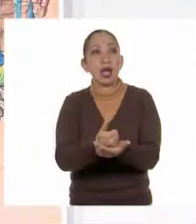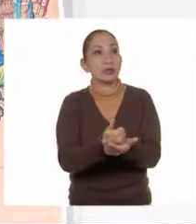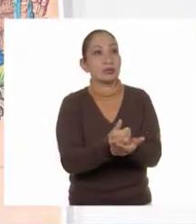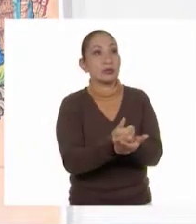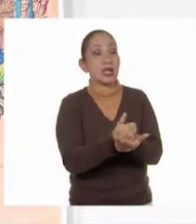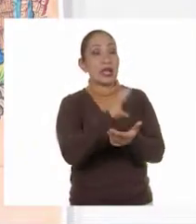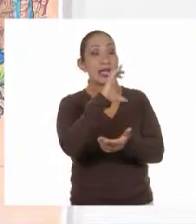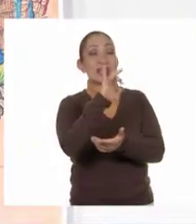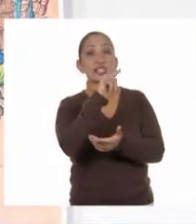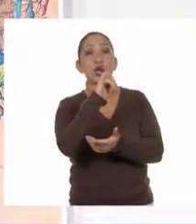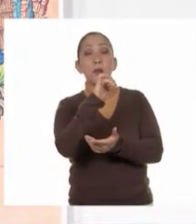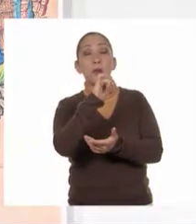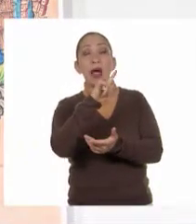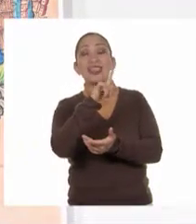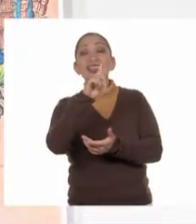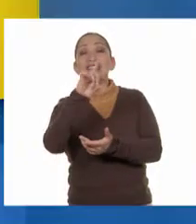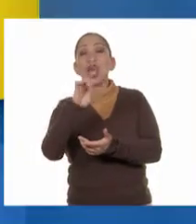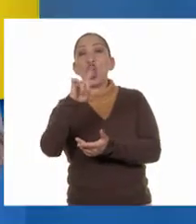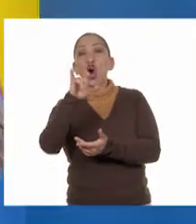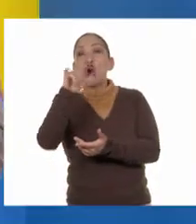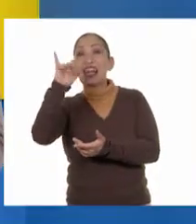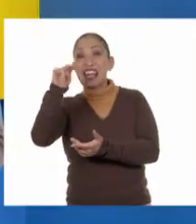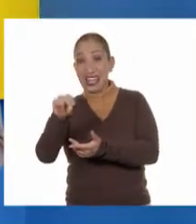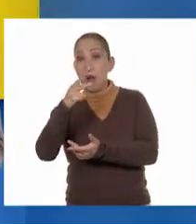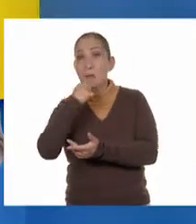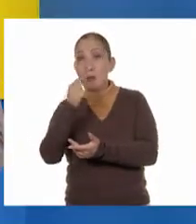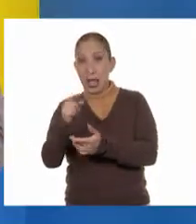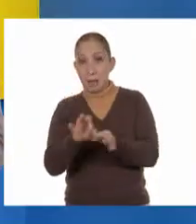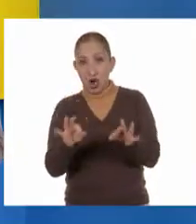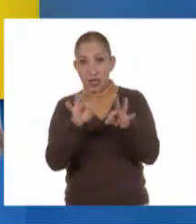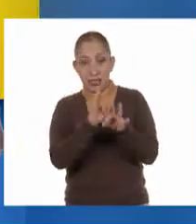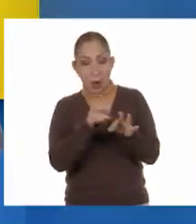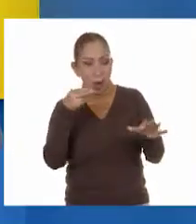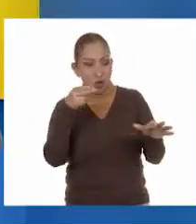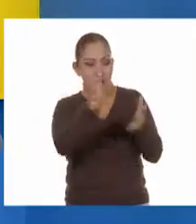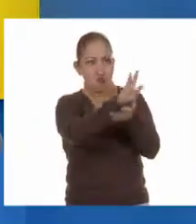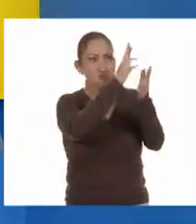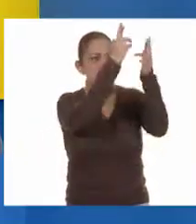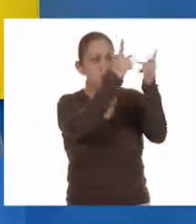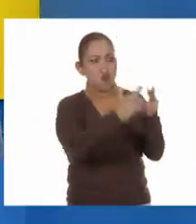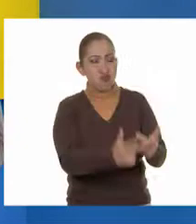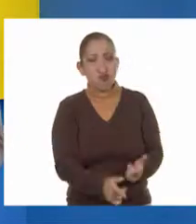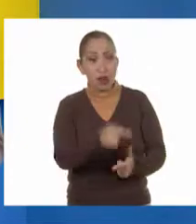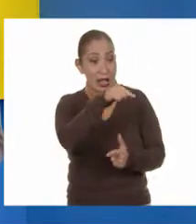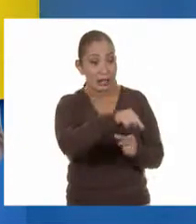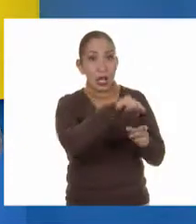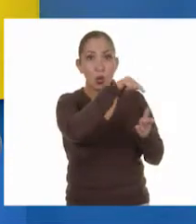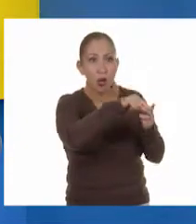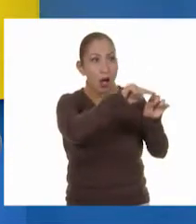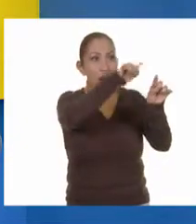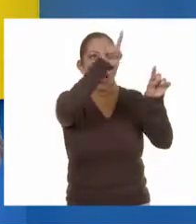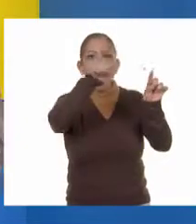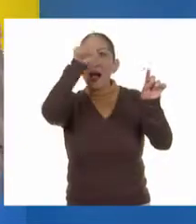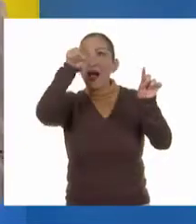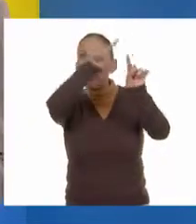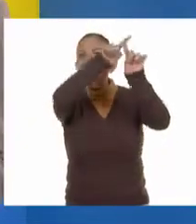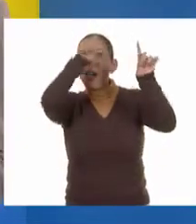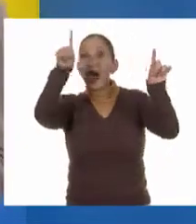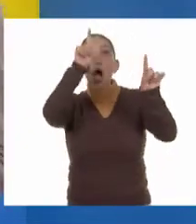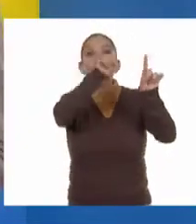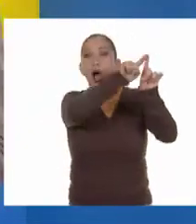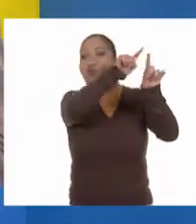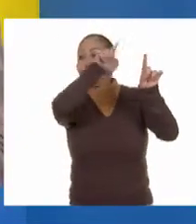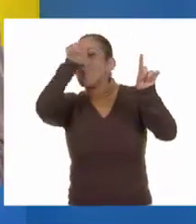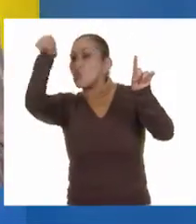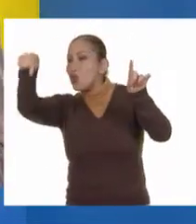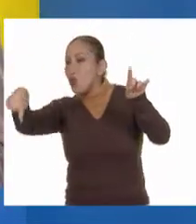destruye con sus tropas. Maestra, ese era muy importante, ¿no? O sea, porque era el que llevaba agua de consumo. Porque, bueno, aunque